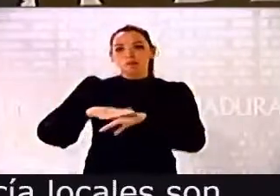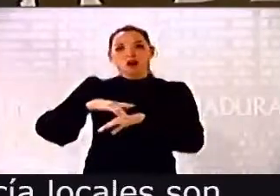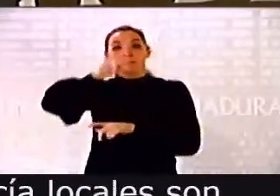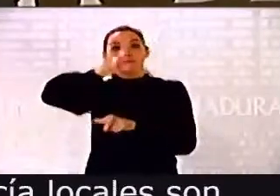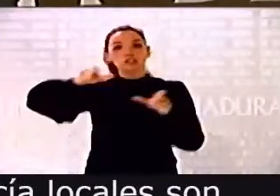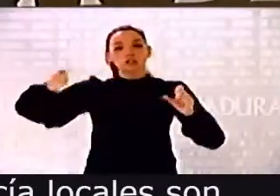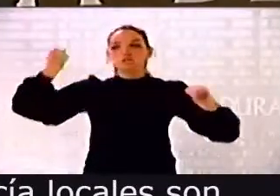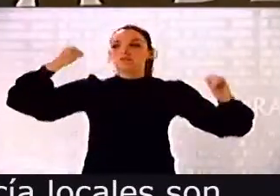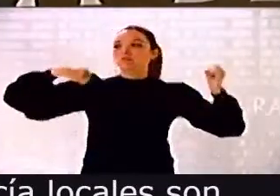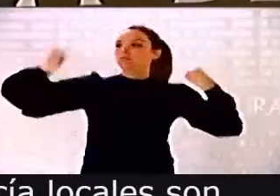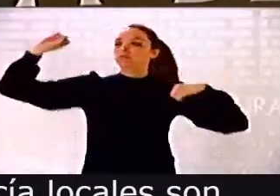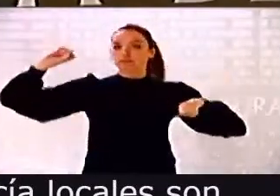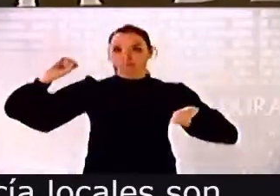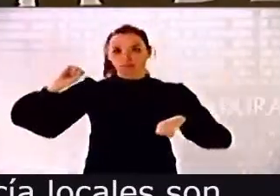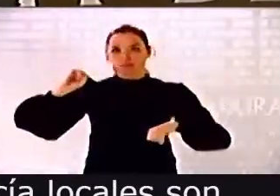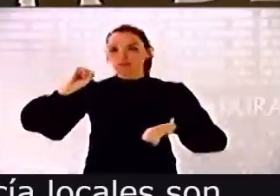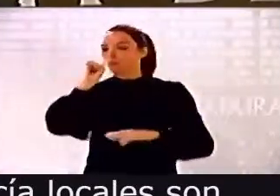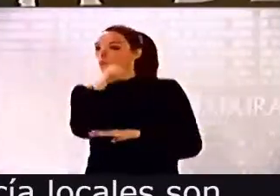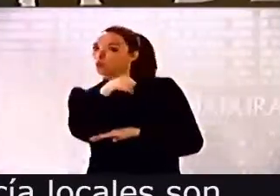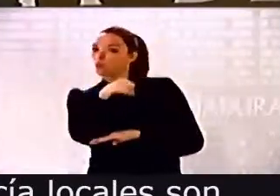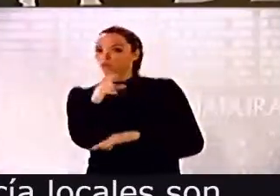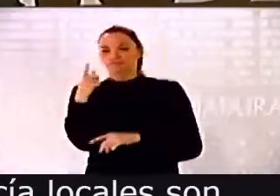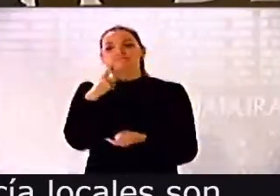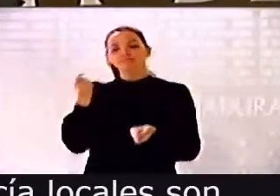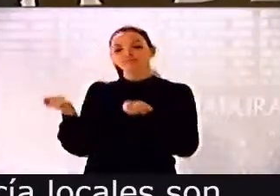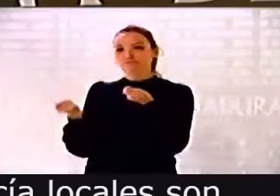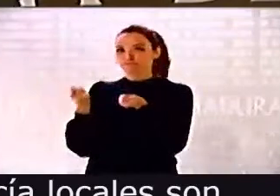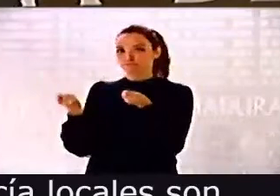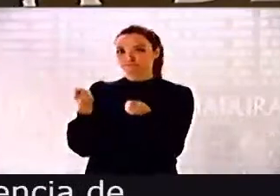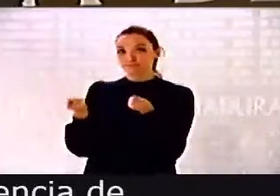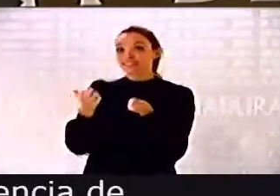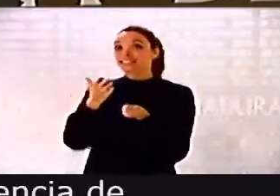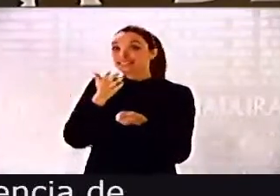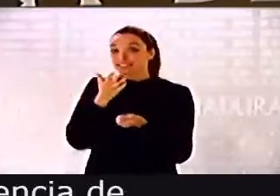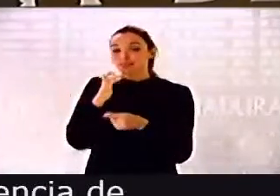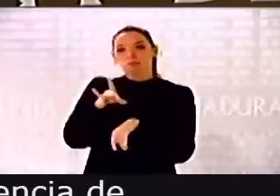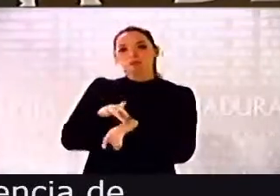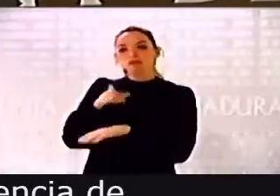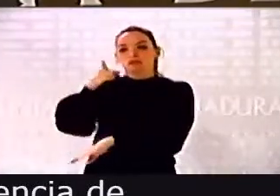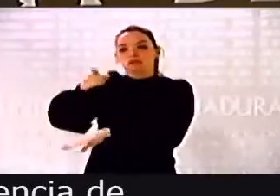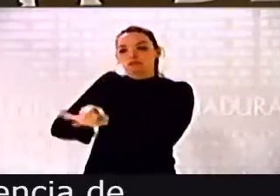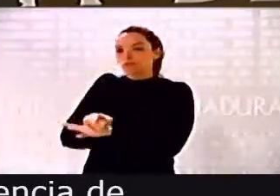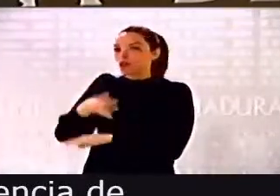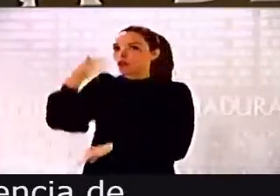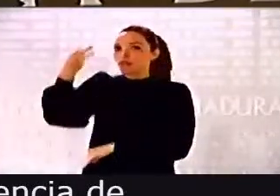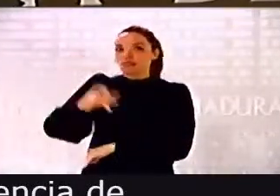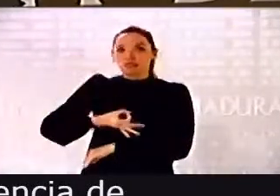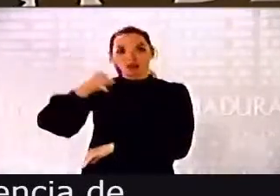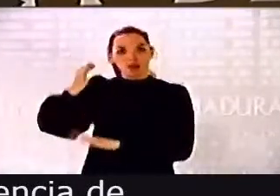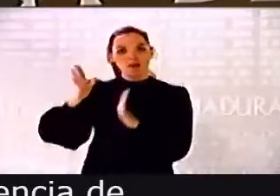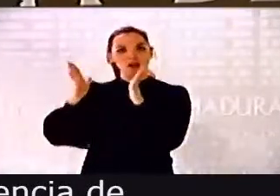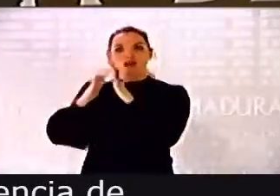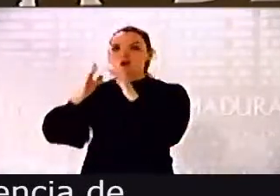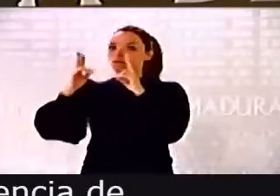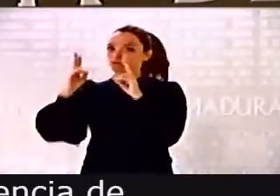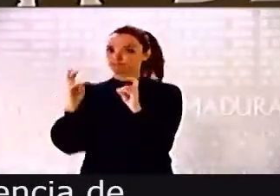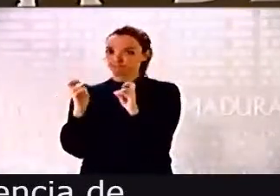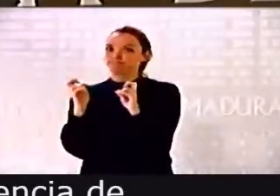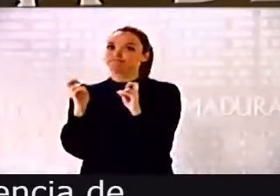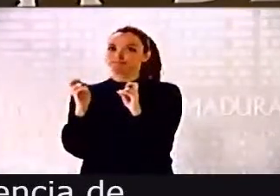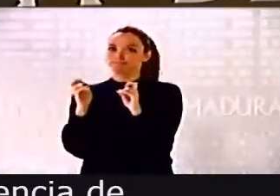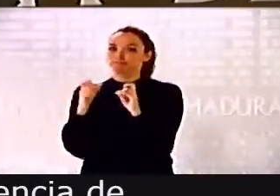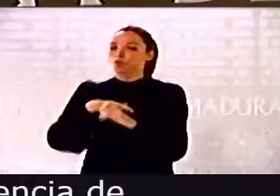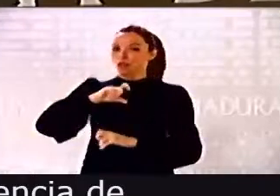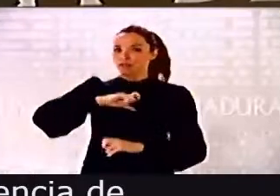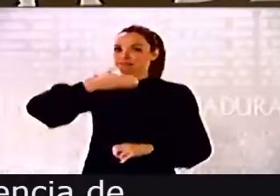de determinados ciudadanos y ciudadanas a la prescripción facultativa de realizar aislamiento o confinamiento.